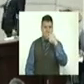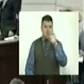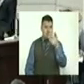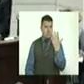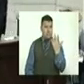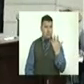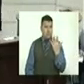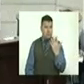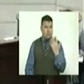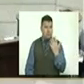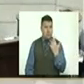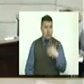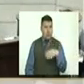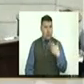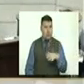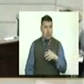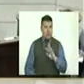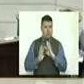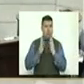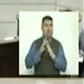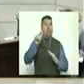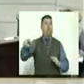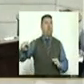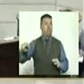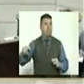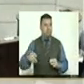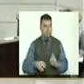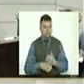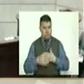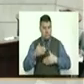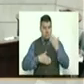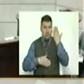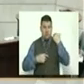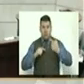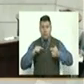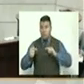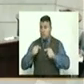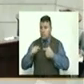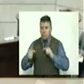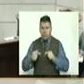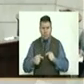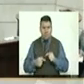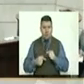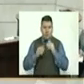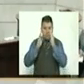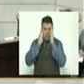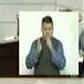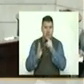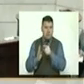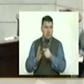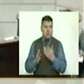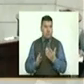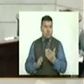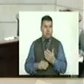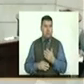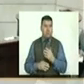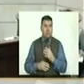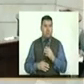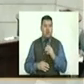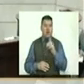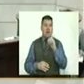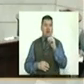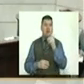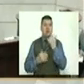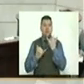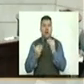hubiera intervenido, porque al principio de la discusión se centró en el hecho de que cuando llegara el fast